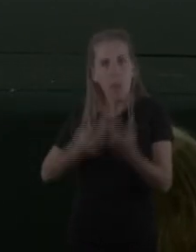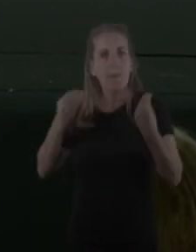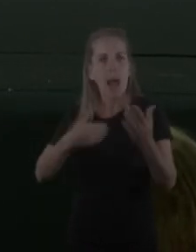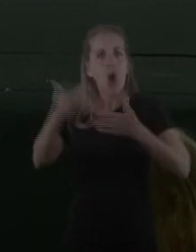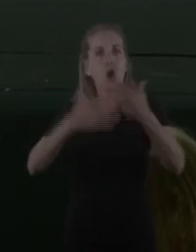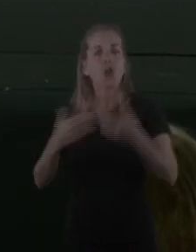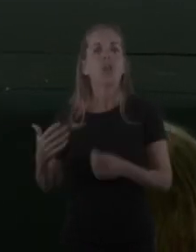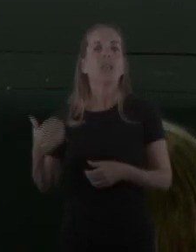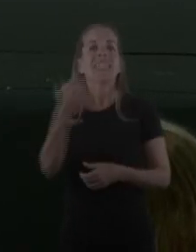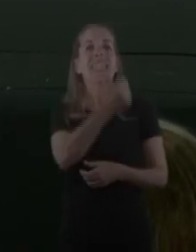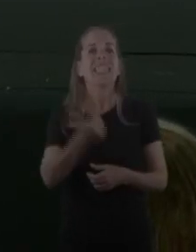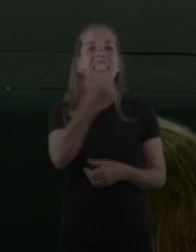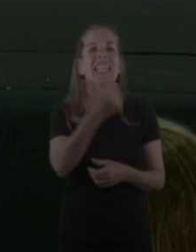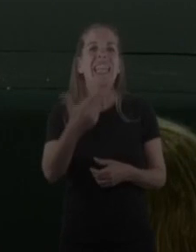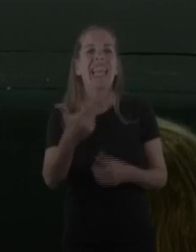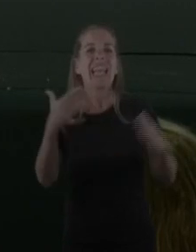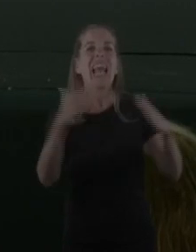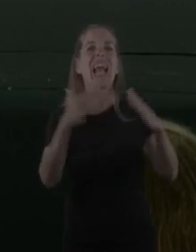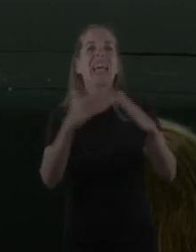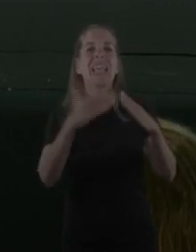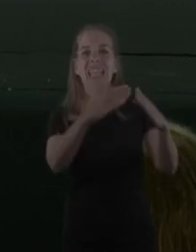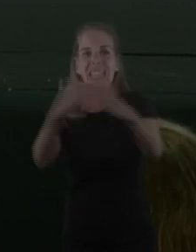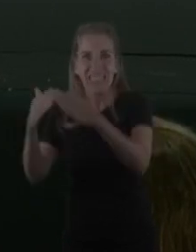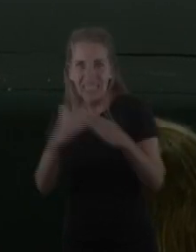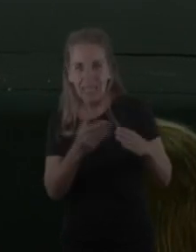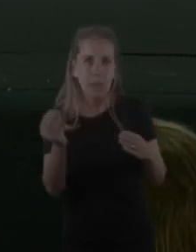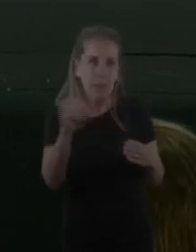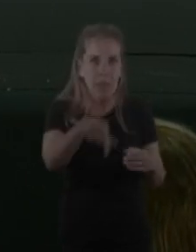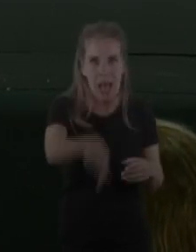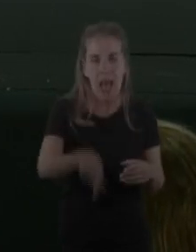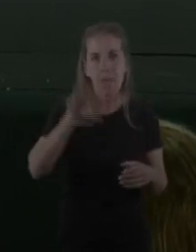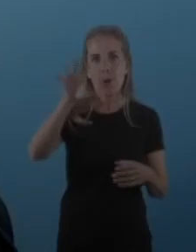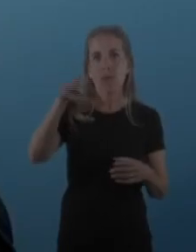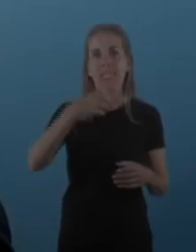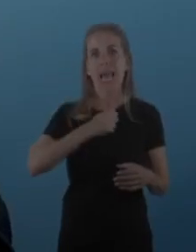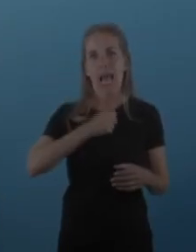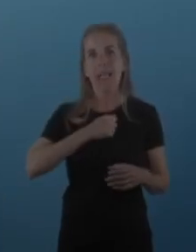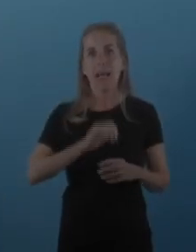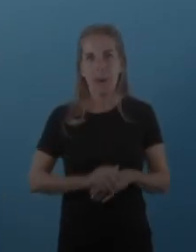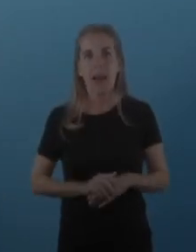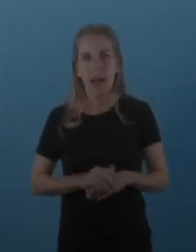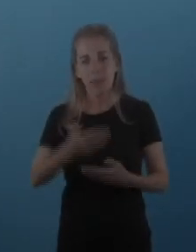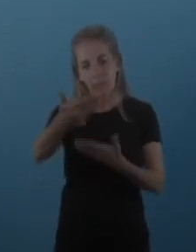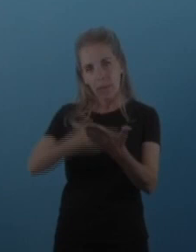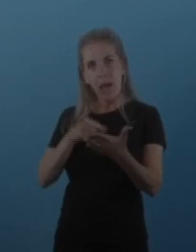nuevas acá en Catamarca, donde hay en